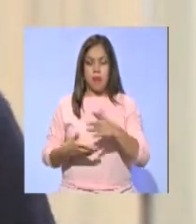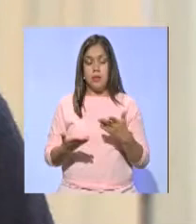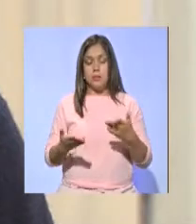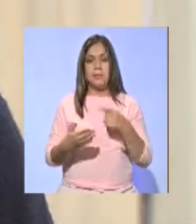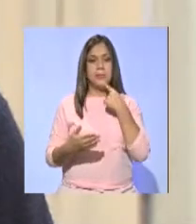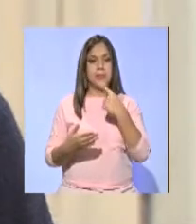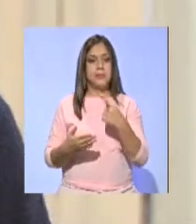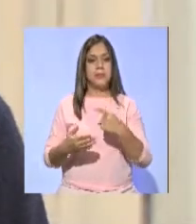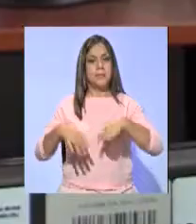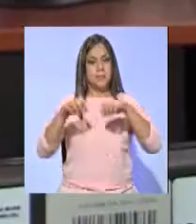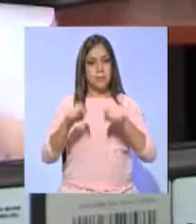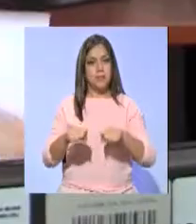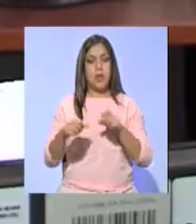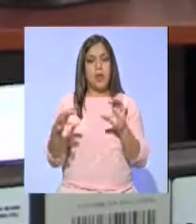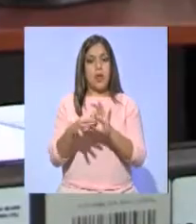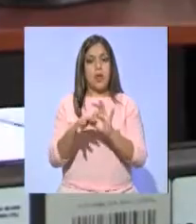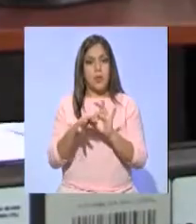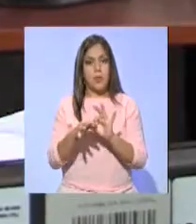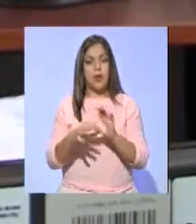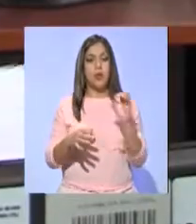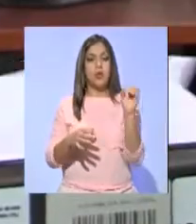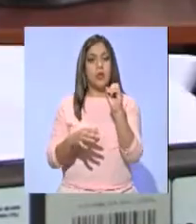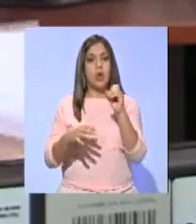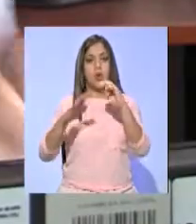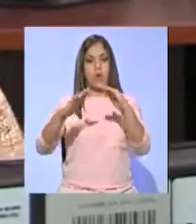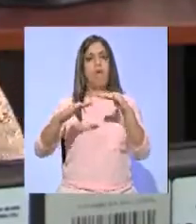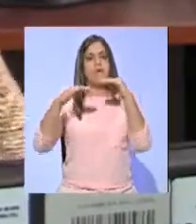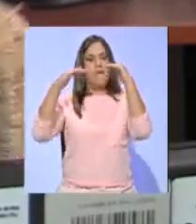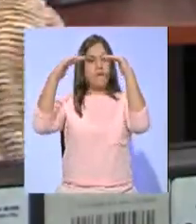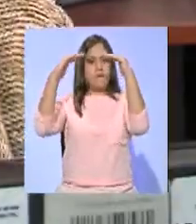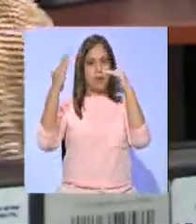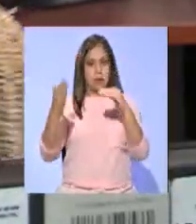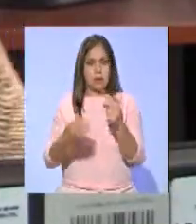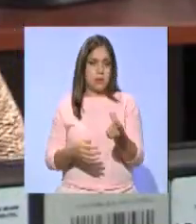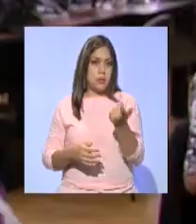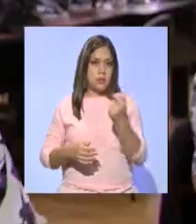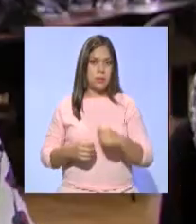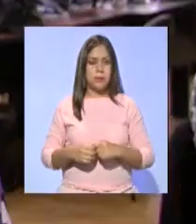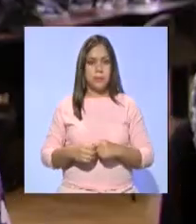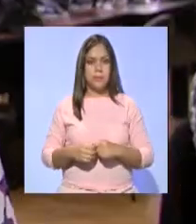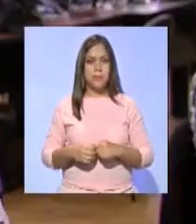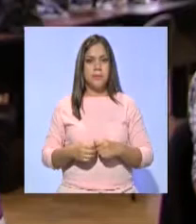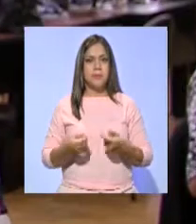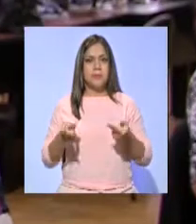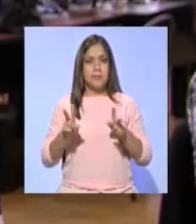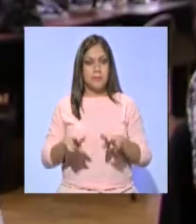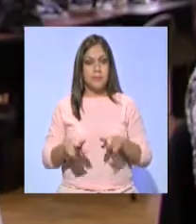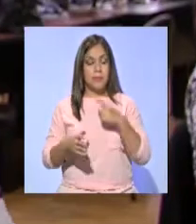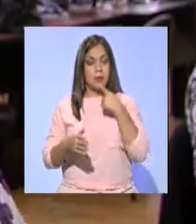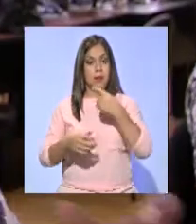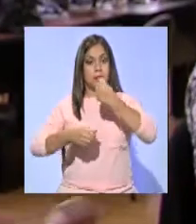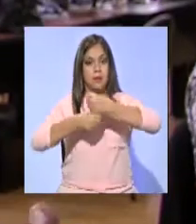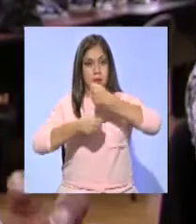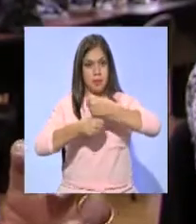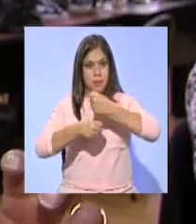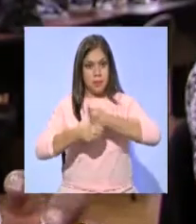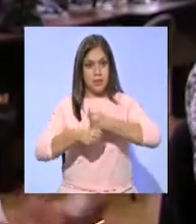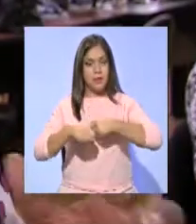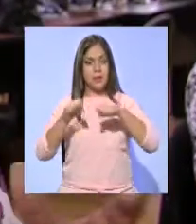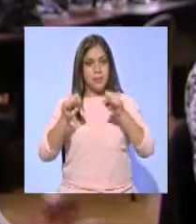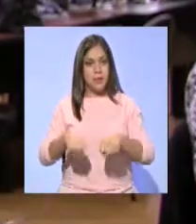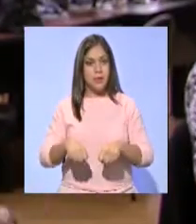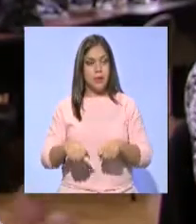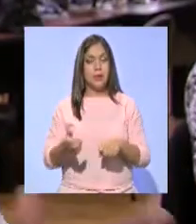visibilizarse entre pares e incluso hacia un superior jerárquico inmediato. compañeros de trabajo que se pueden